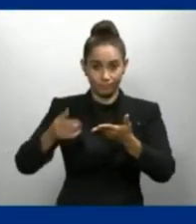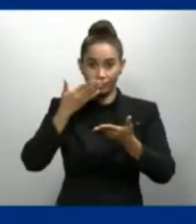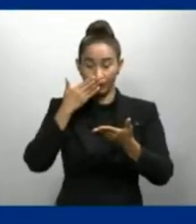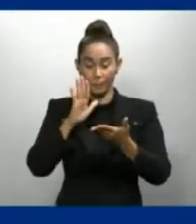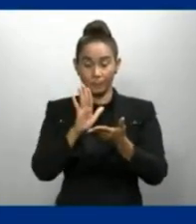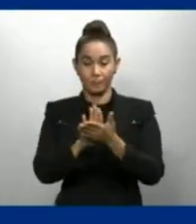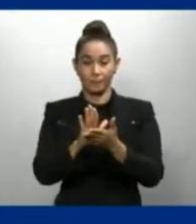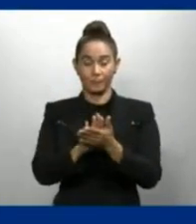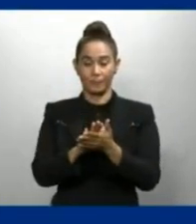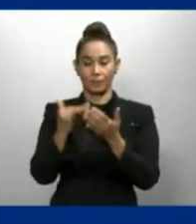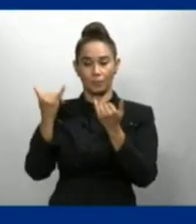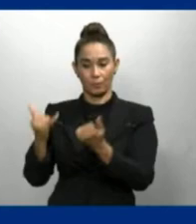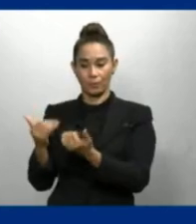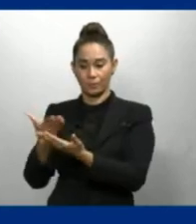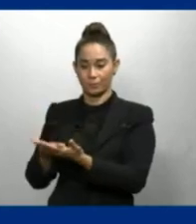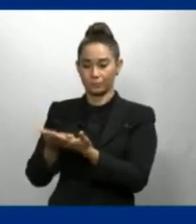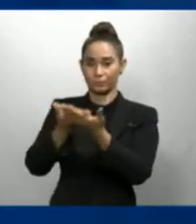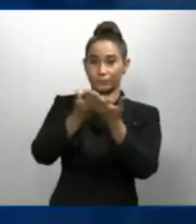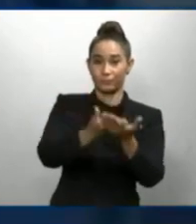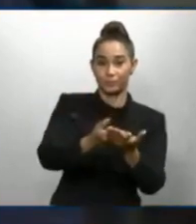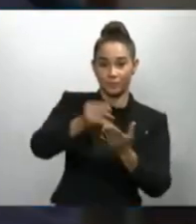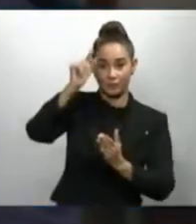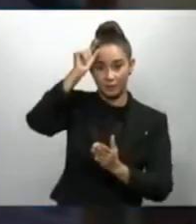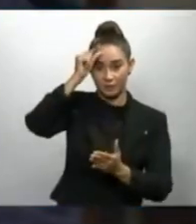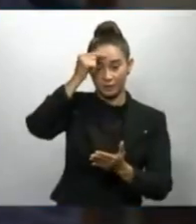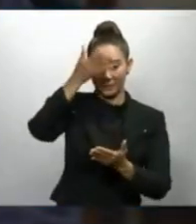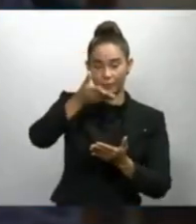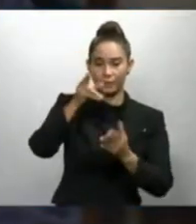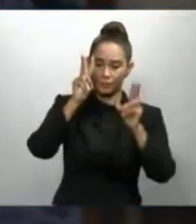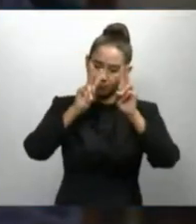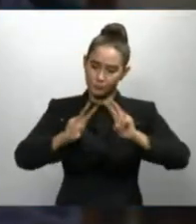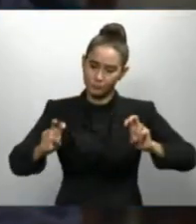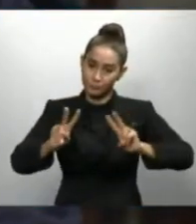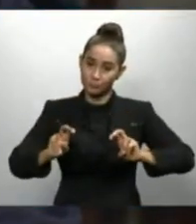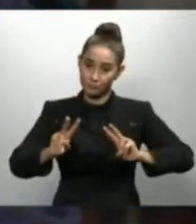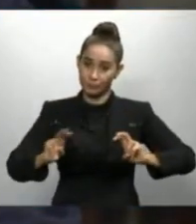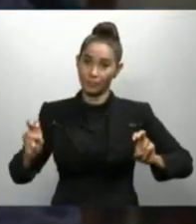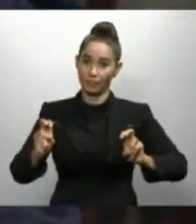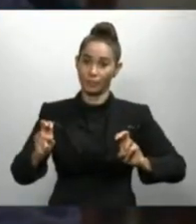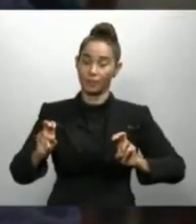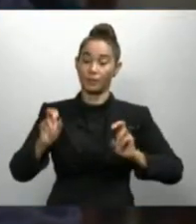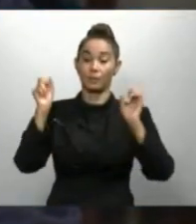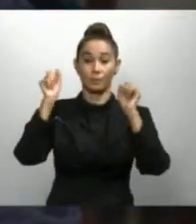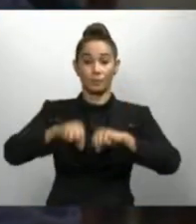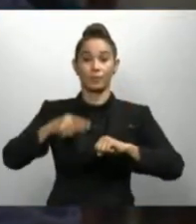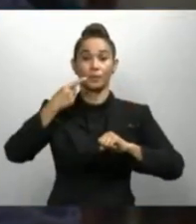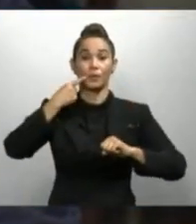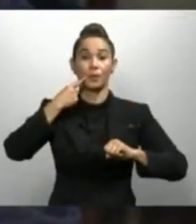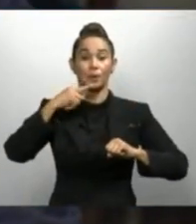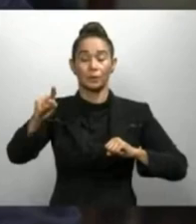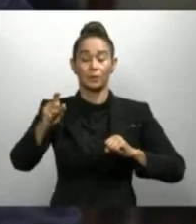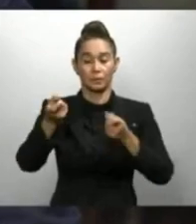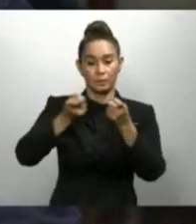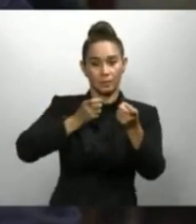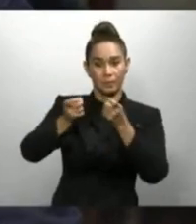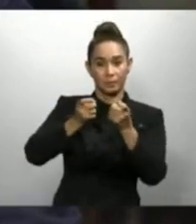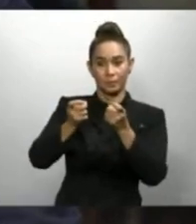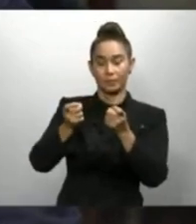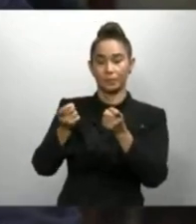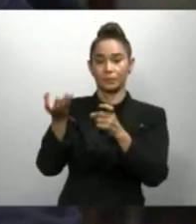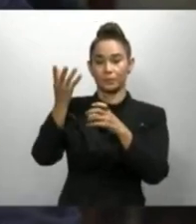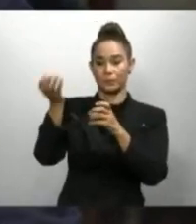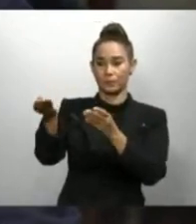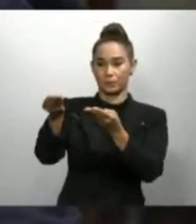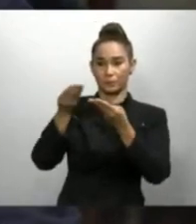que entregaremos en el día de hoy al Poder Ejecutivo para que sea analizado y posteriormente emitido el decreto con este reglamento